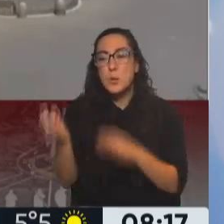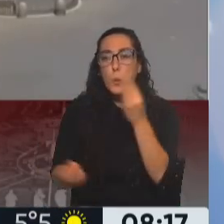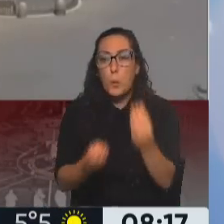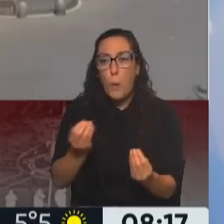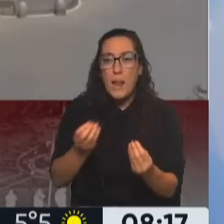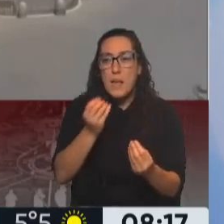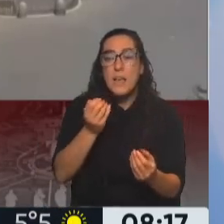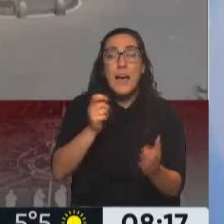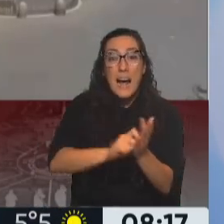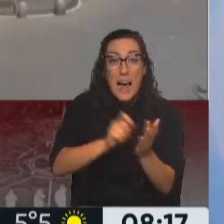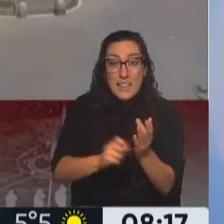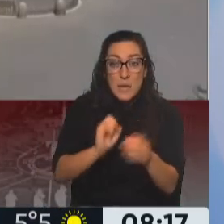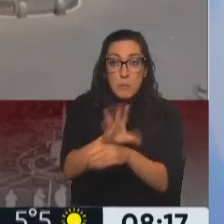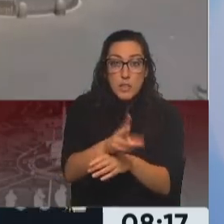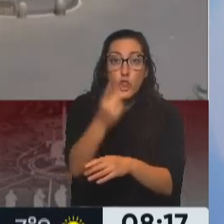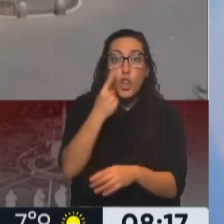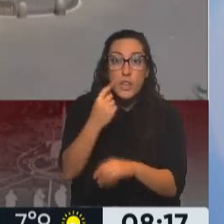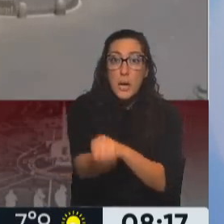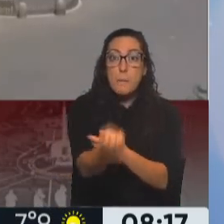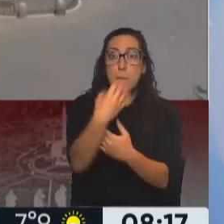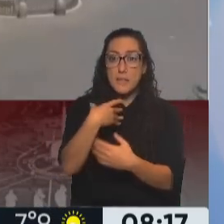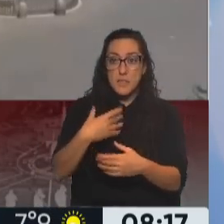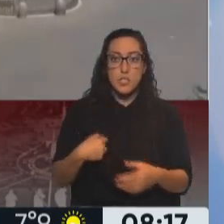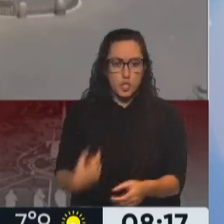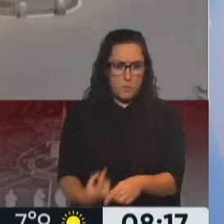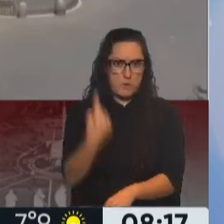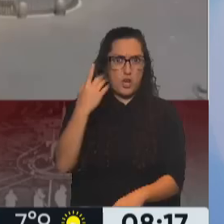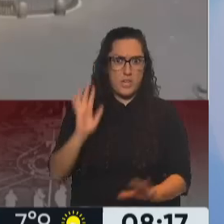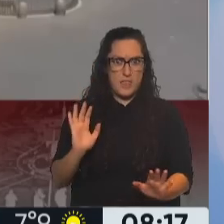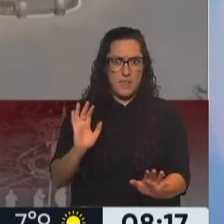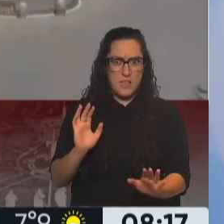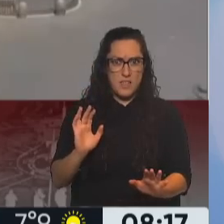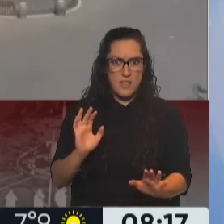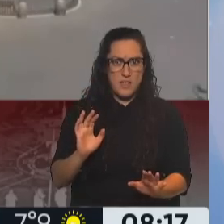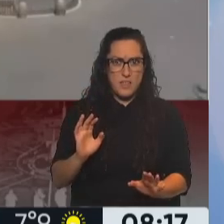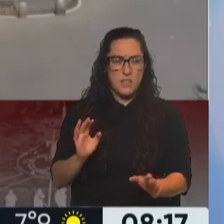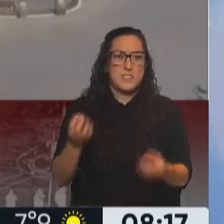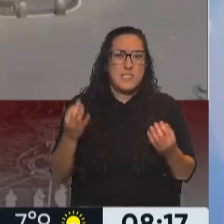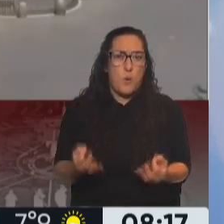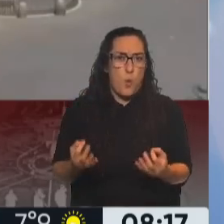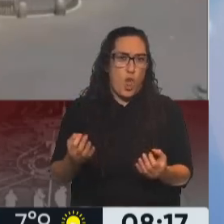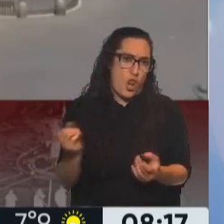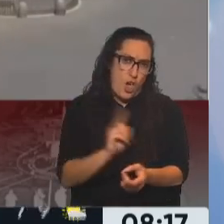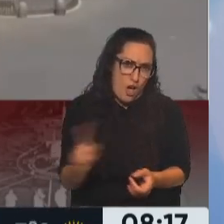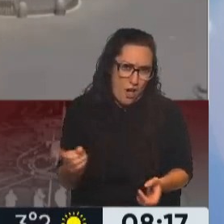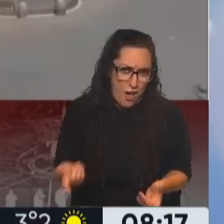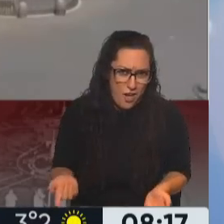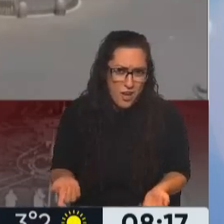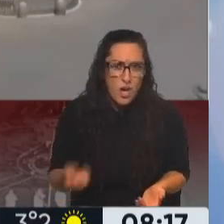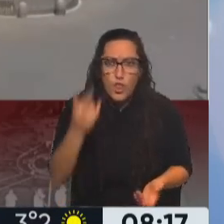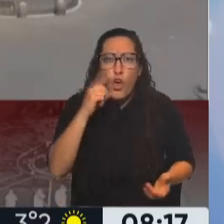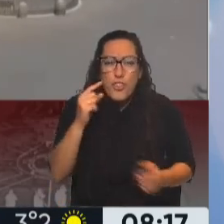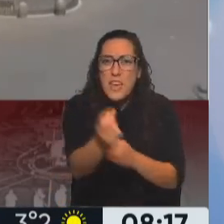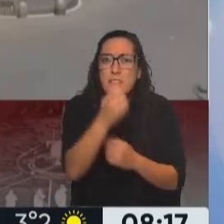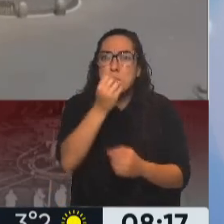te respondía a las 48 horas. Yo siempre decía, yo debo ser la prioridad 852.000 para el Papa. Y en 48 horas vos tenés una